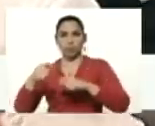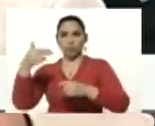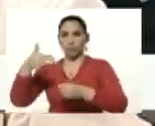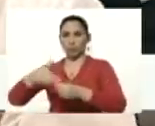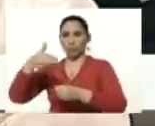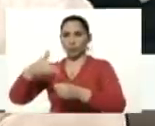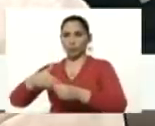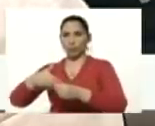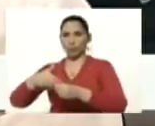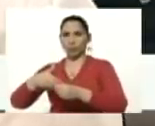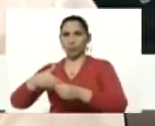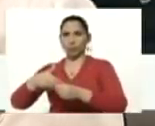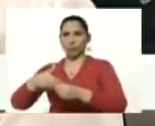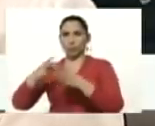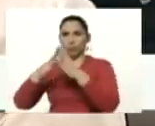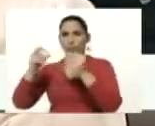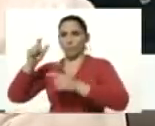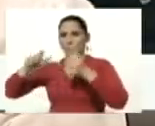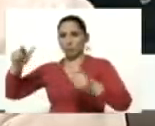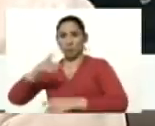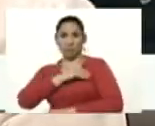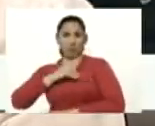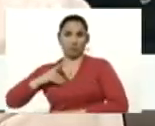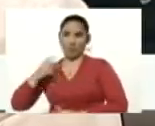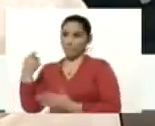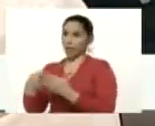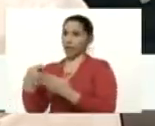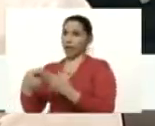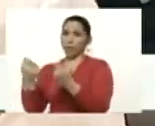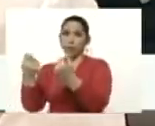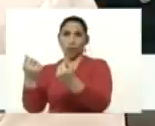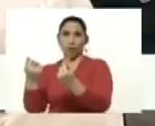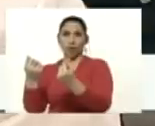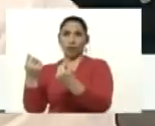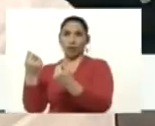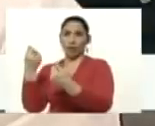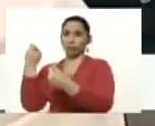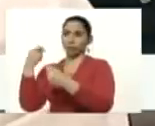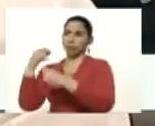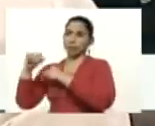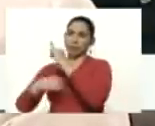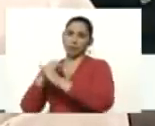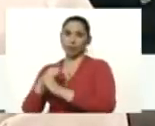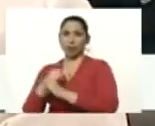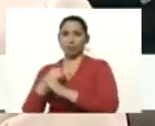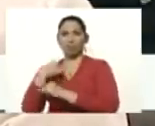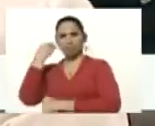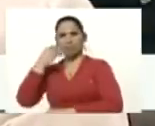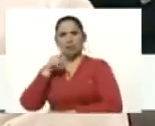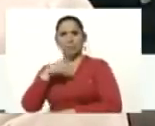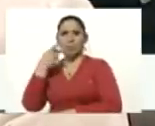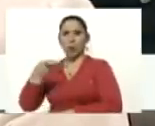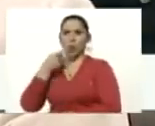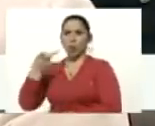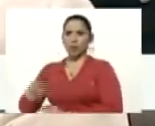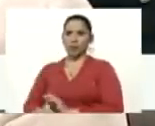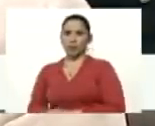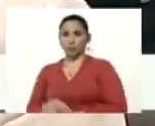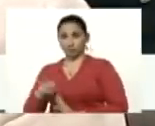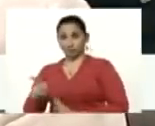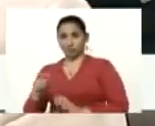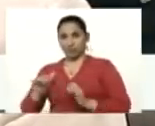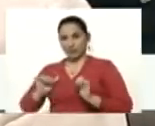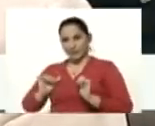combustible a todas las personas que lo deseen, a pagarlo con moneda de referencia internacional. Creo que es una política que marca